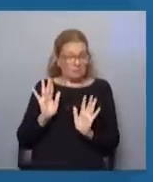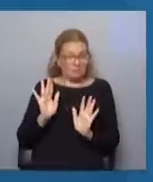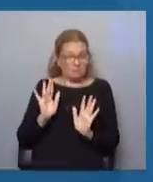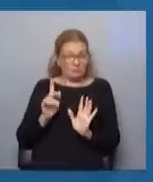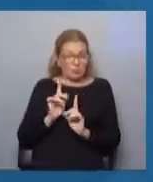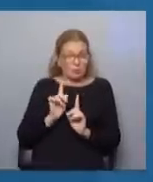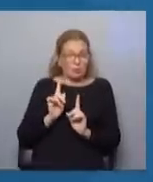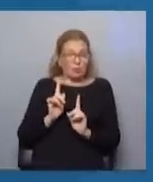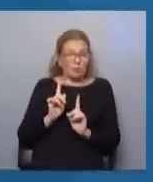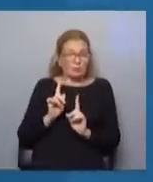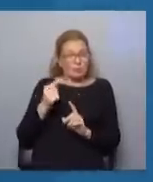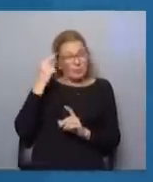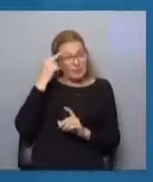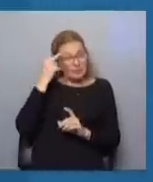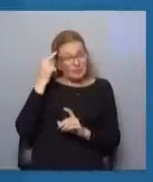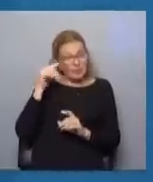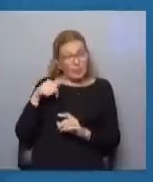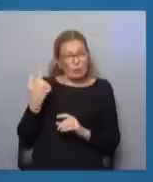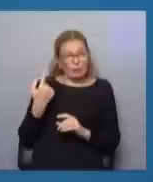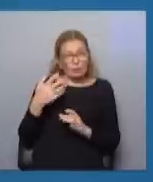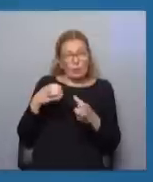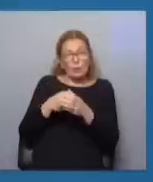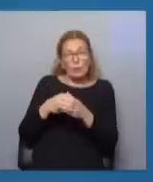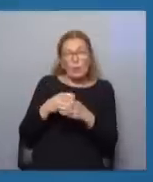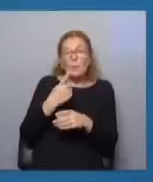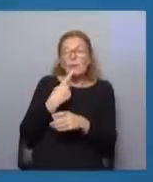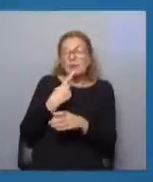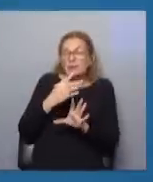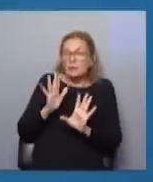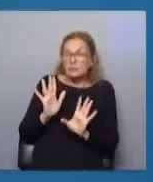no no incluso ahora estoy pensando en el resto de las fuerzas políticas